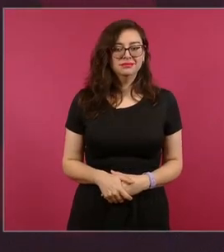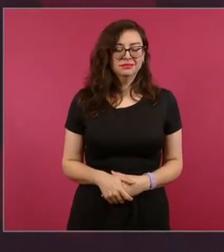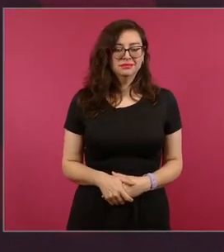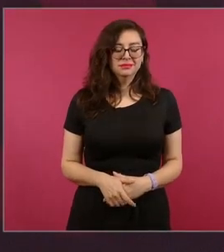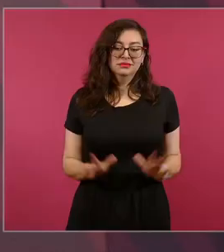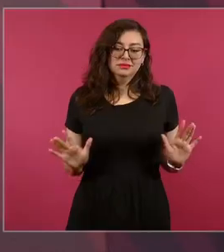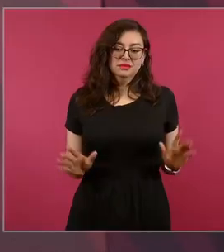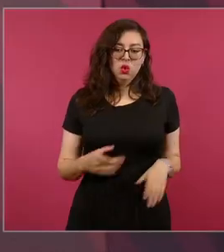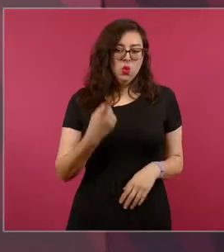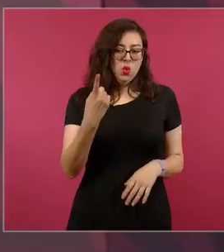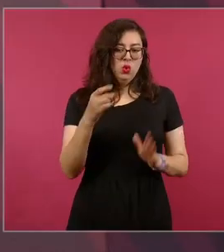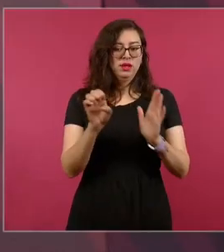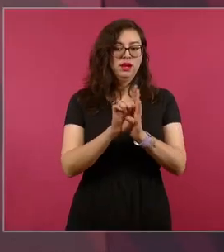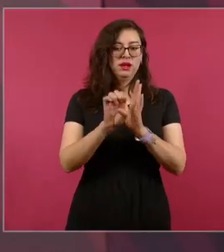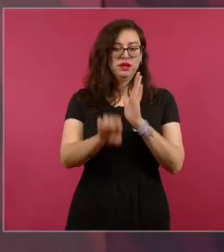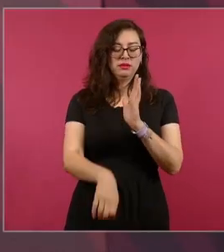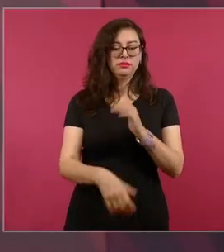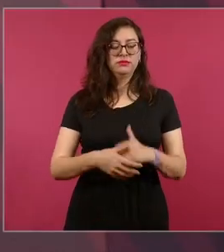por ejemplo.